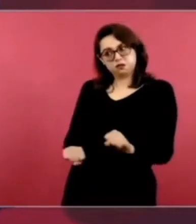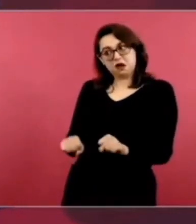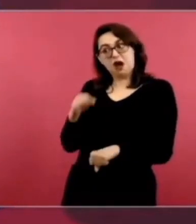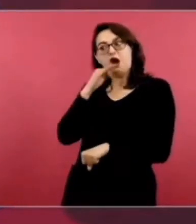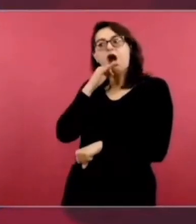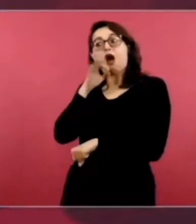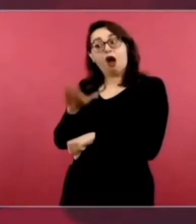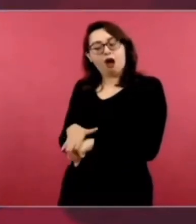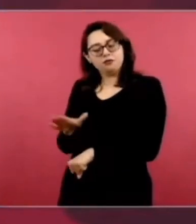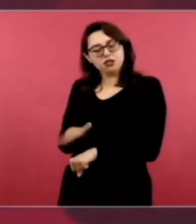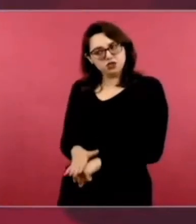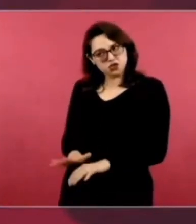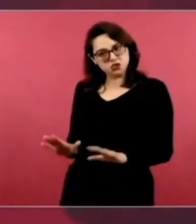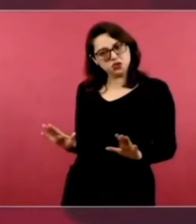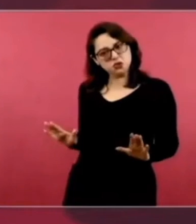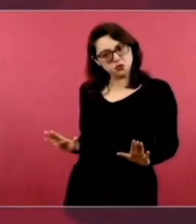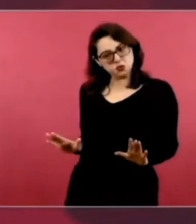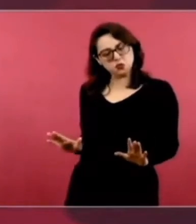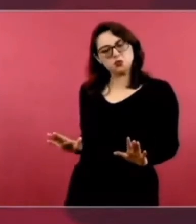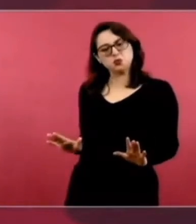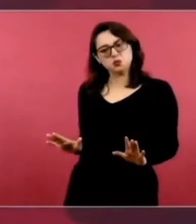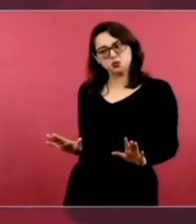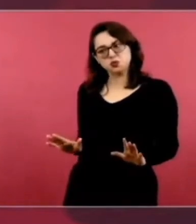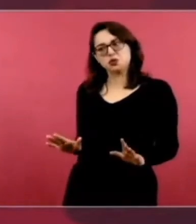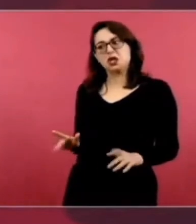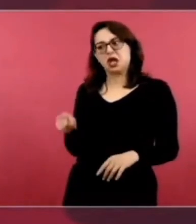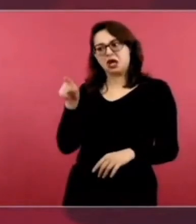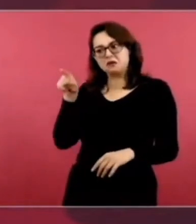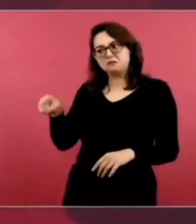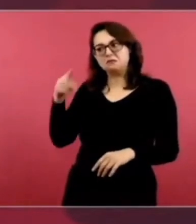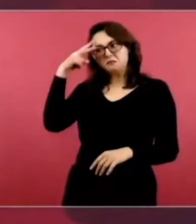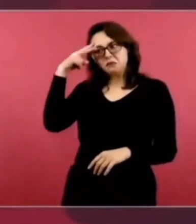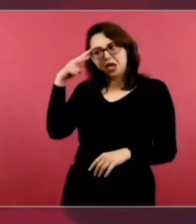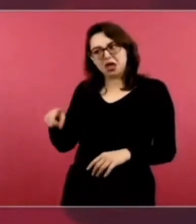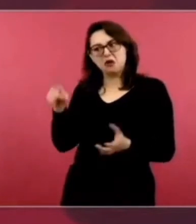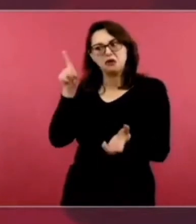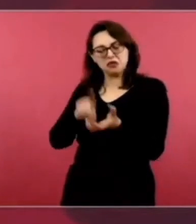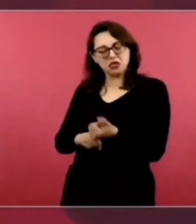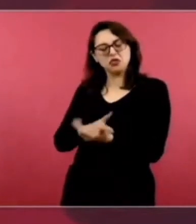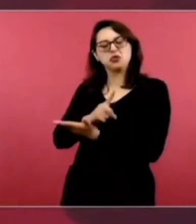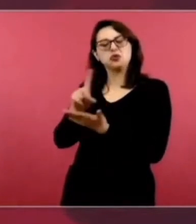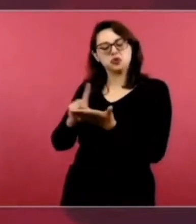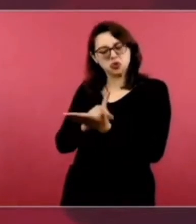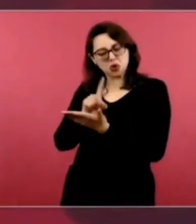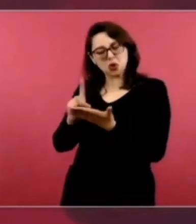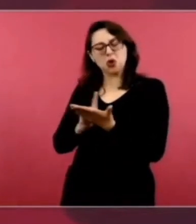Para combatir el narcotráfico en México.